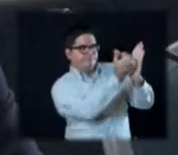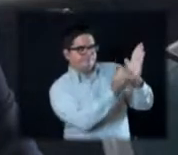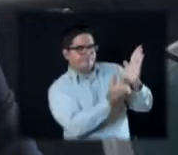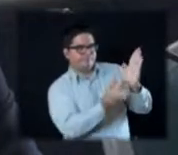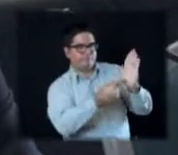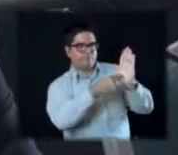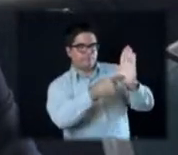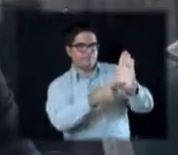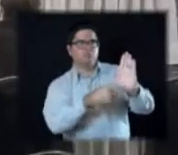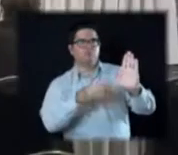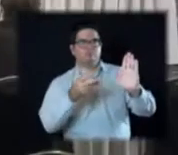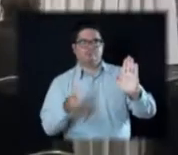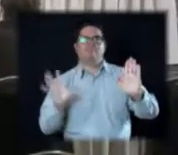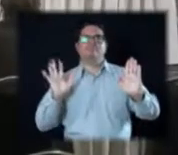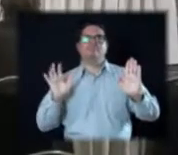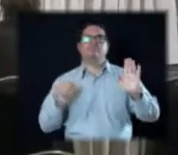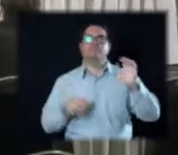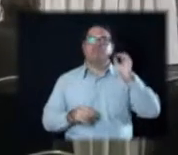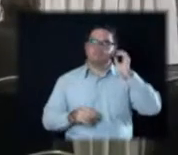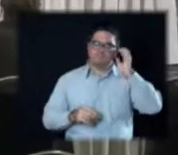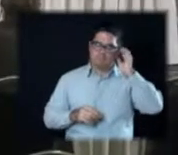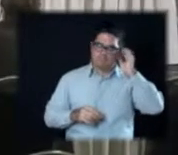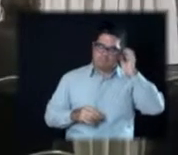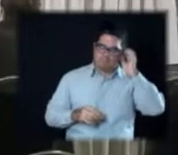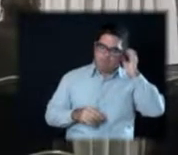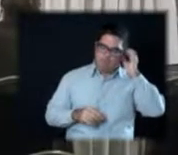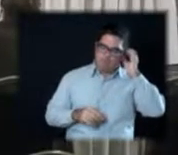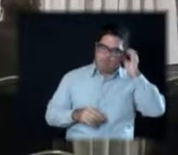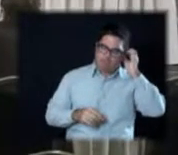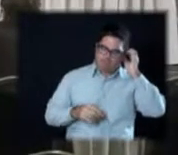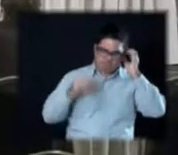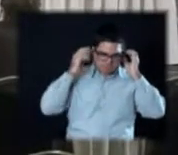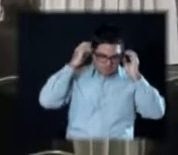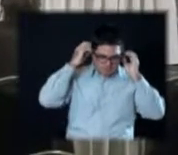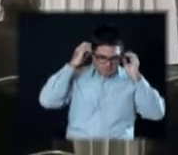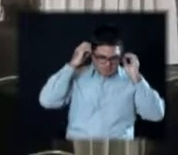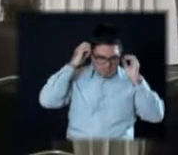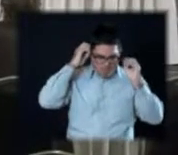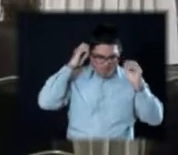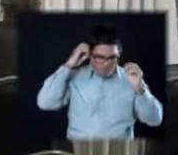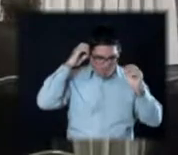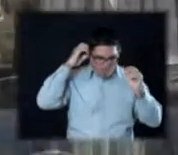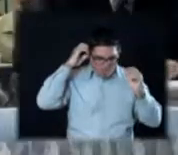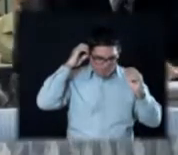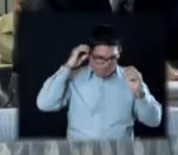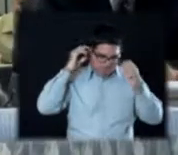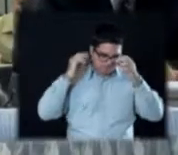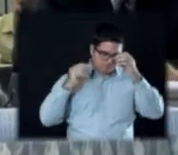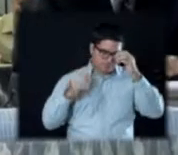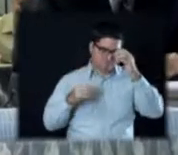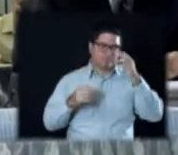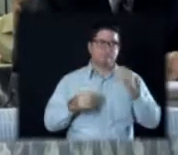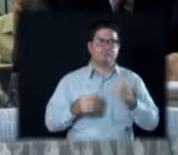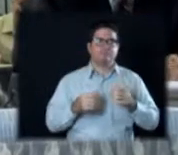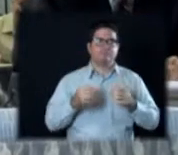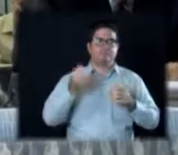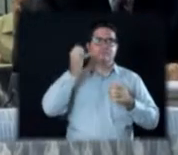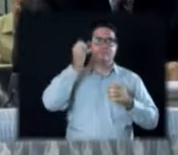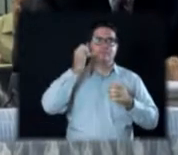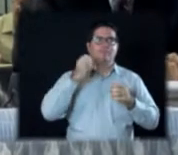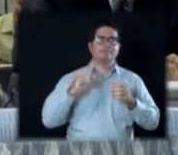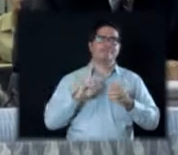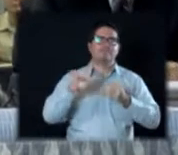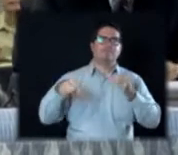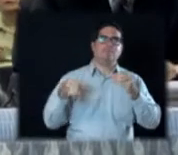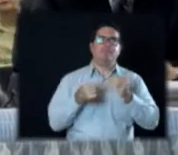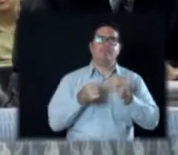real. Con respecto a algo que no toqué anteriormente, el exceso de gasto,